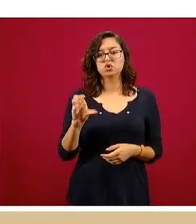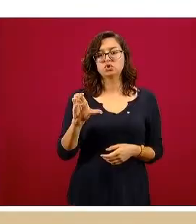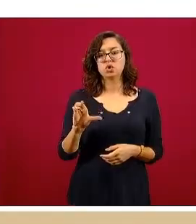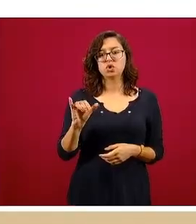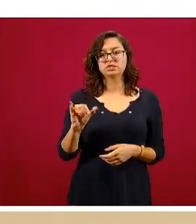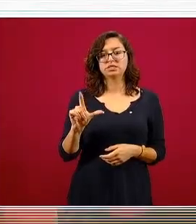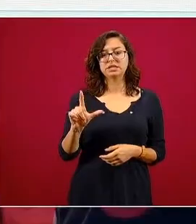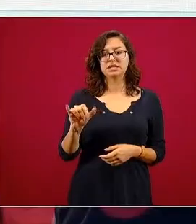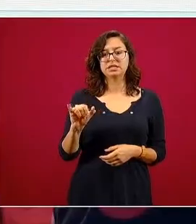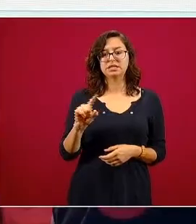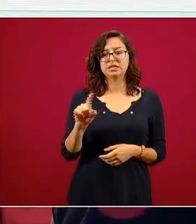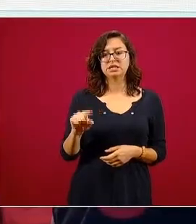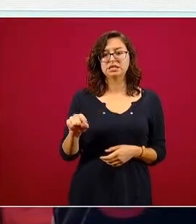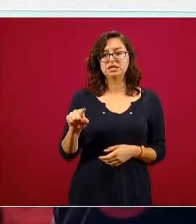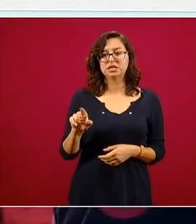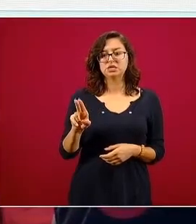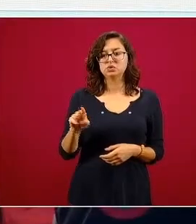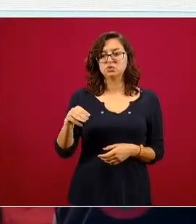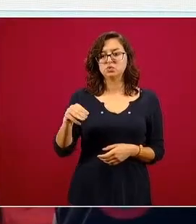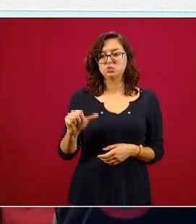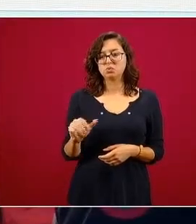tocilizumab. La siguiente.